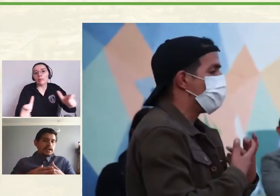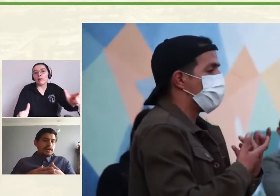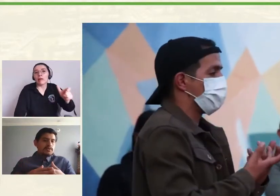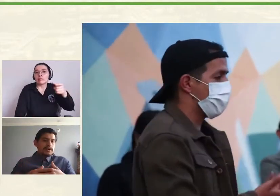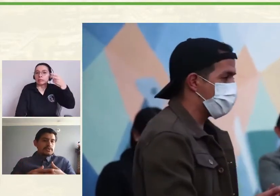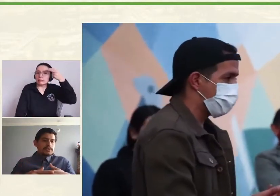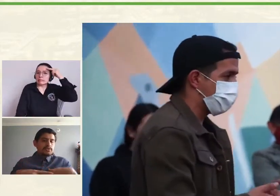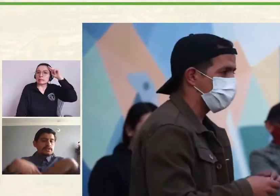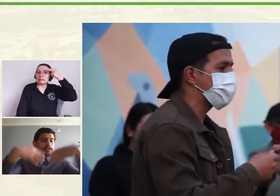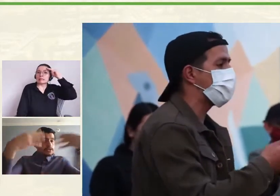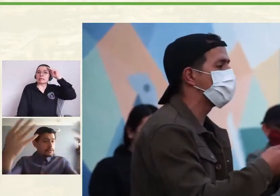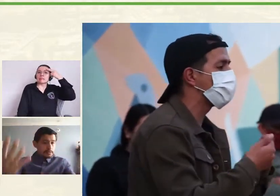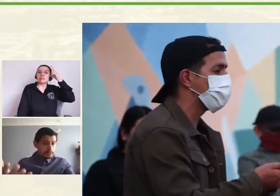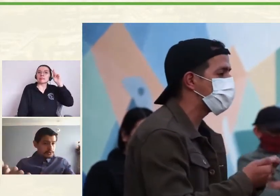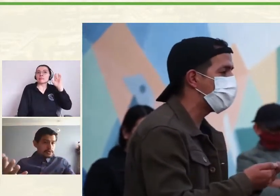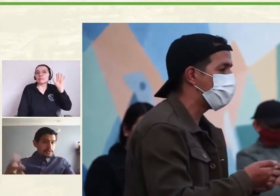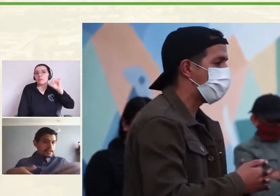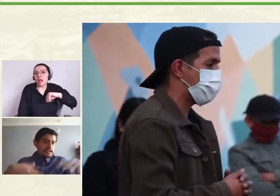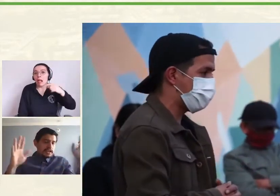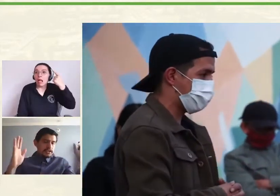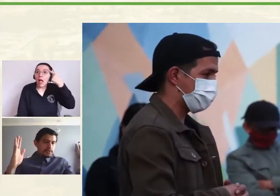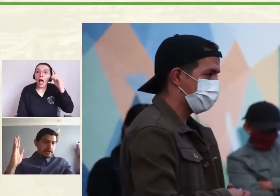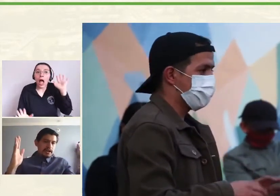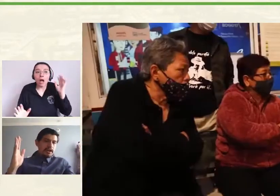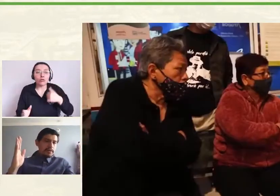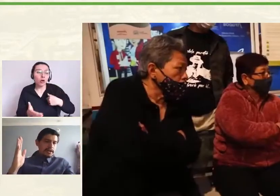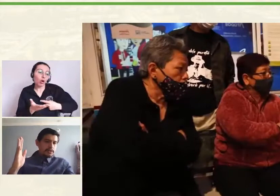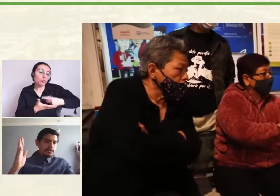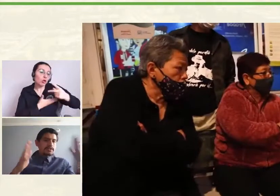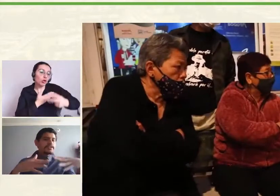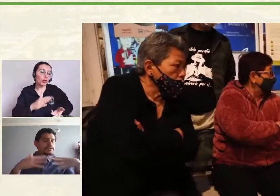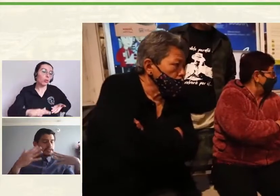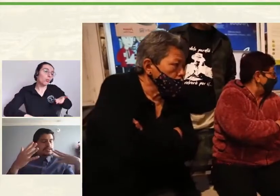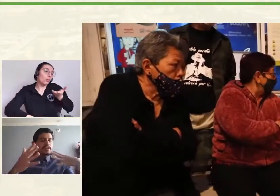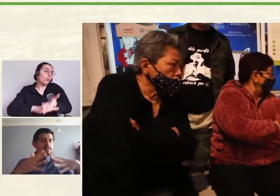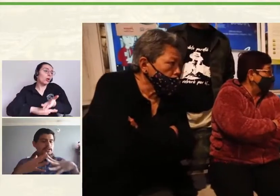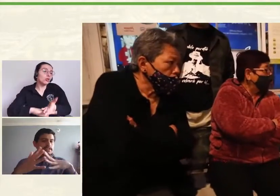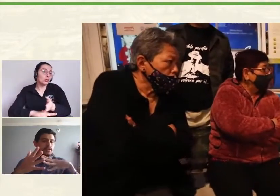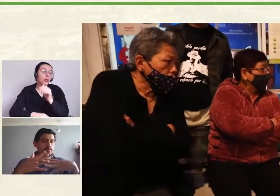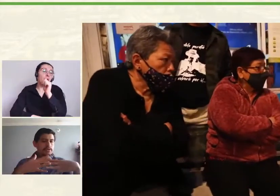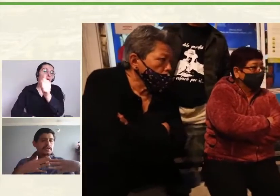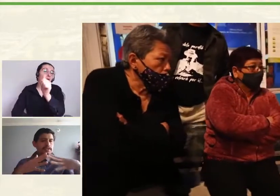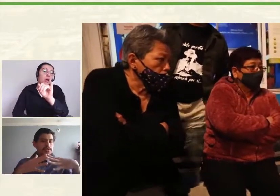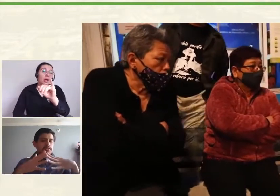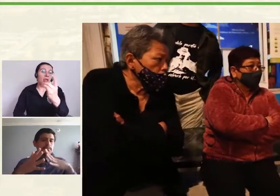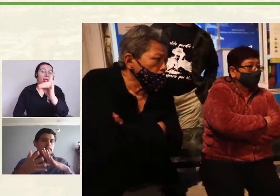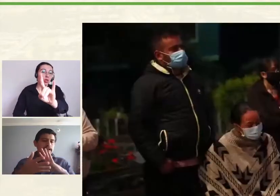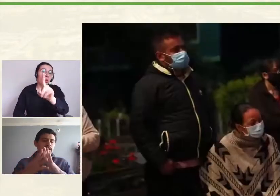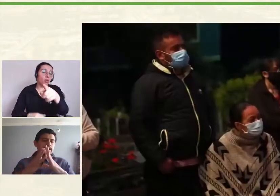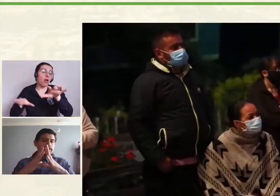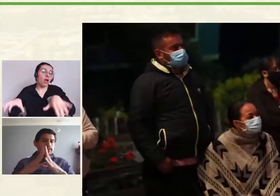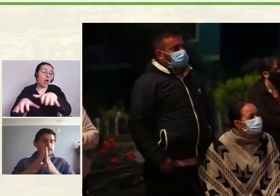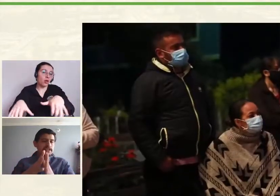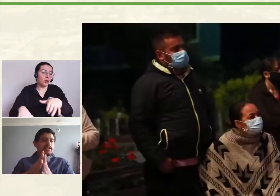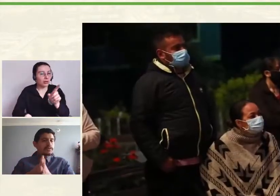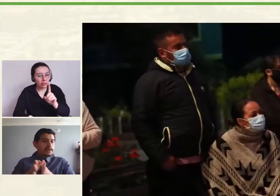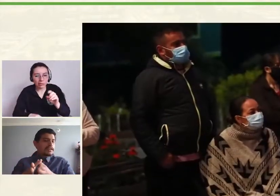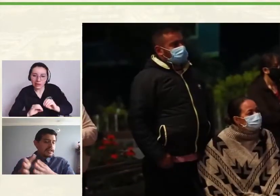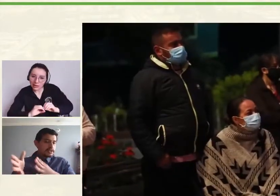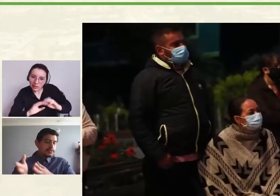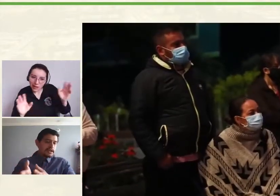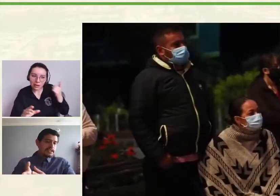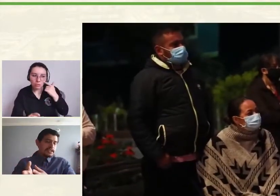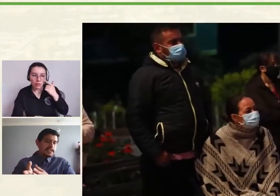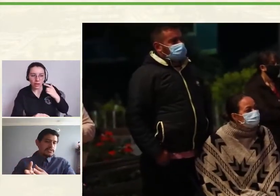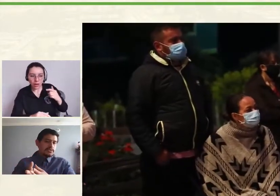es una cuestión donde yo voy, postulo y ya el IDU va a ejecutar. Entonces entramos en esa comunicación como para que ellos entiendan cuál